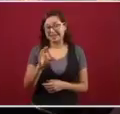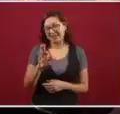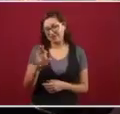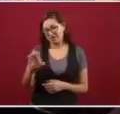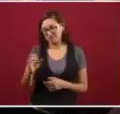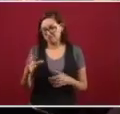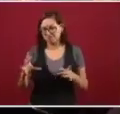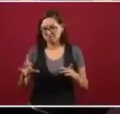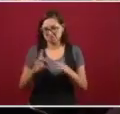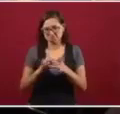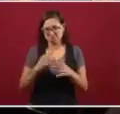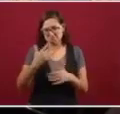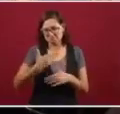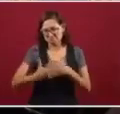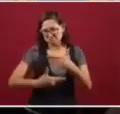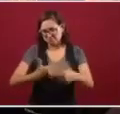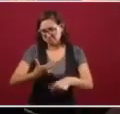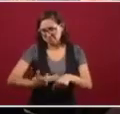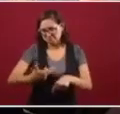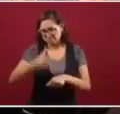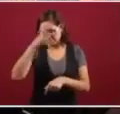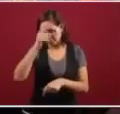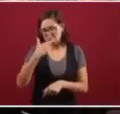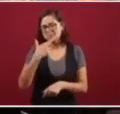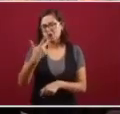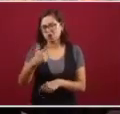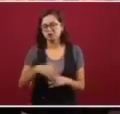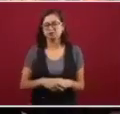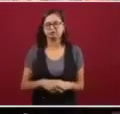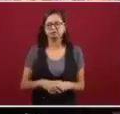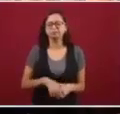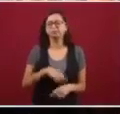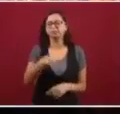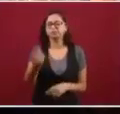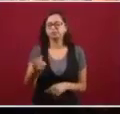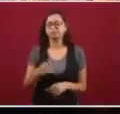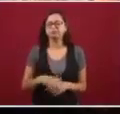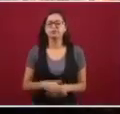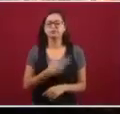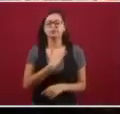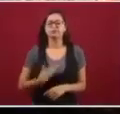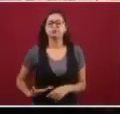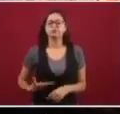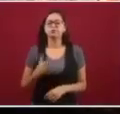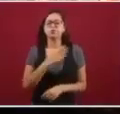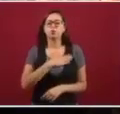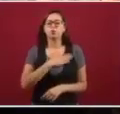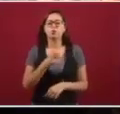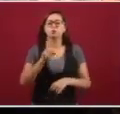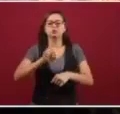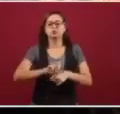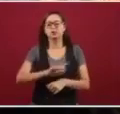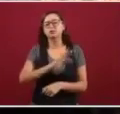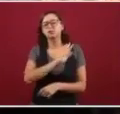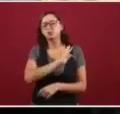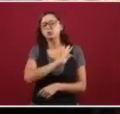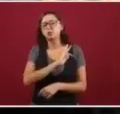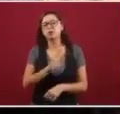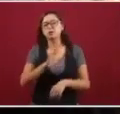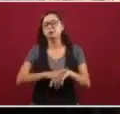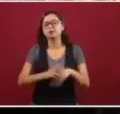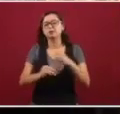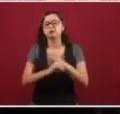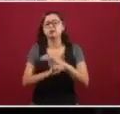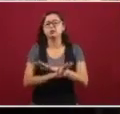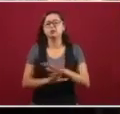vamos. ¿Qué tal, presidente? Buenos días. ¿Nos podría compartir, por favor, la información que tiene en este momento acerca